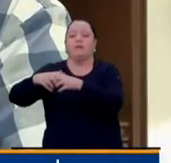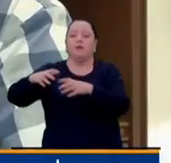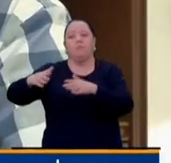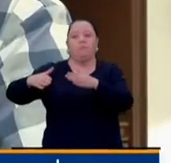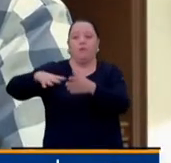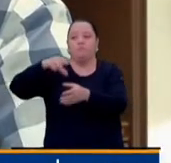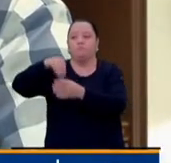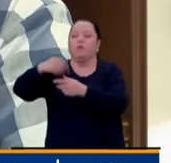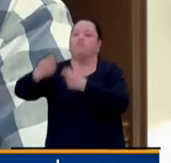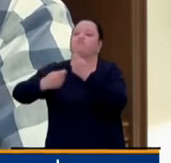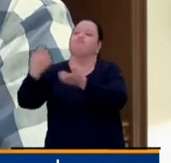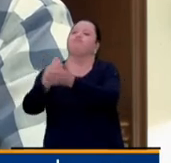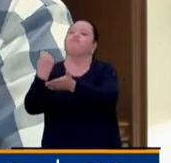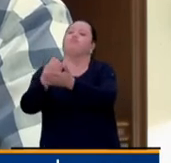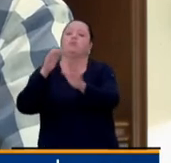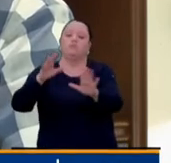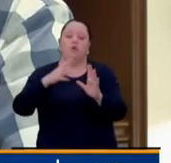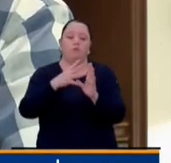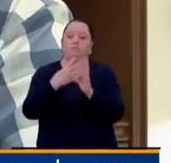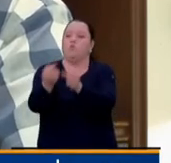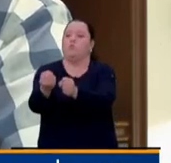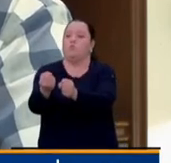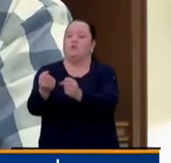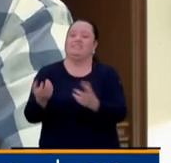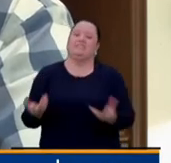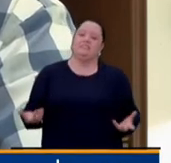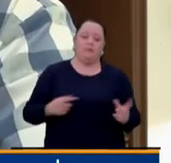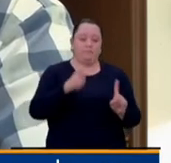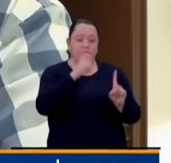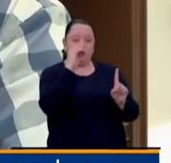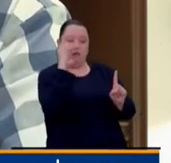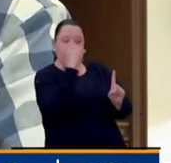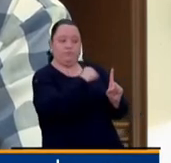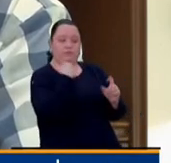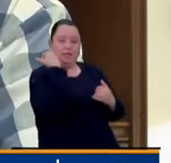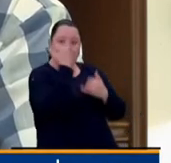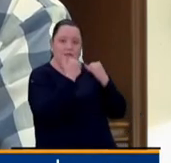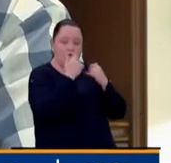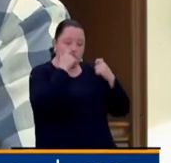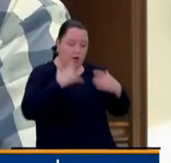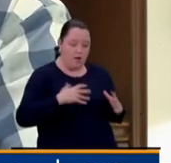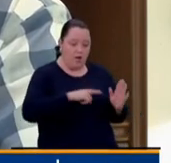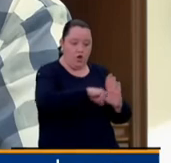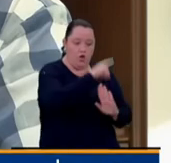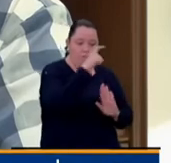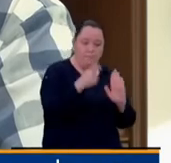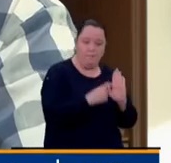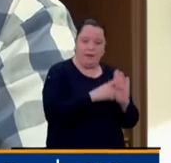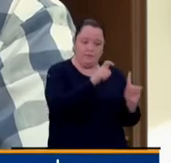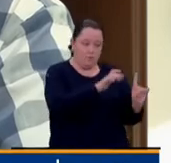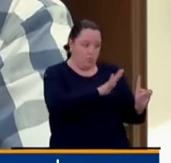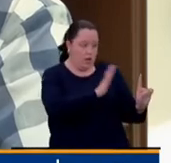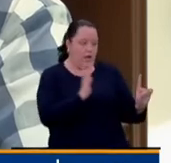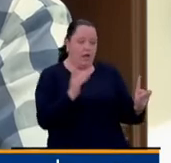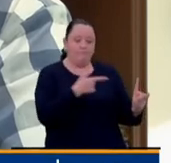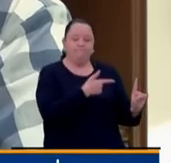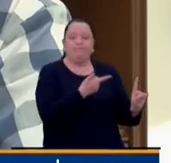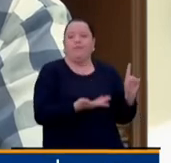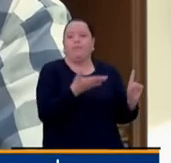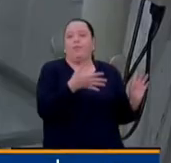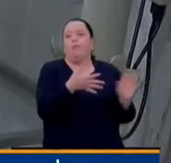negocio, entonces pues la identificación de la persona humana en su integralidad quedaría sujeta a lo